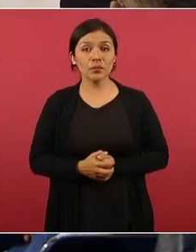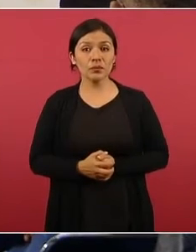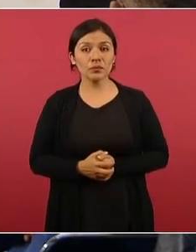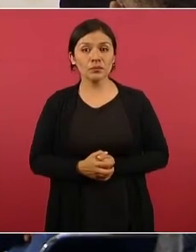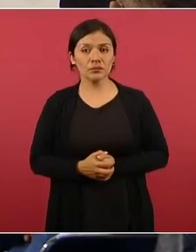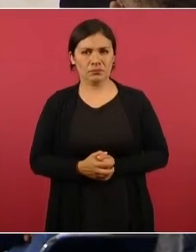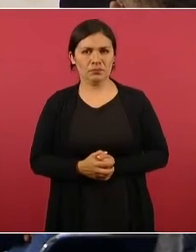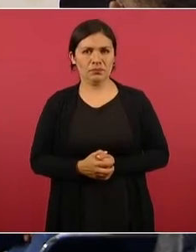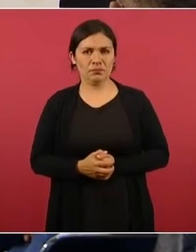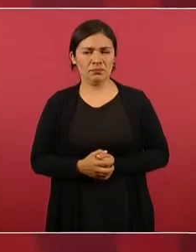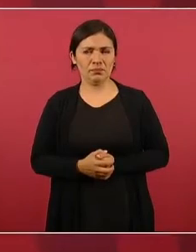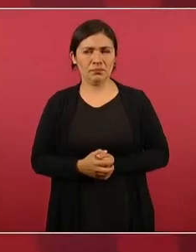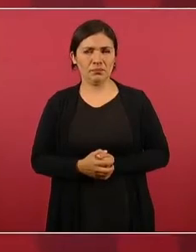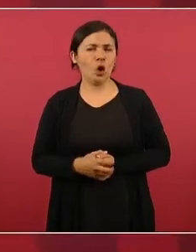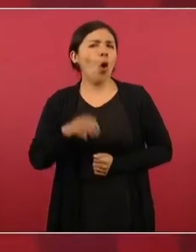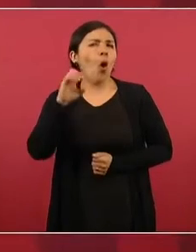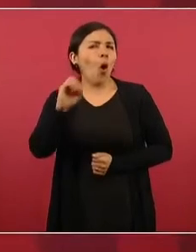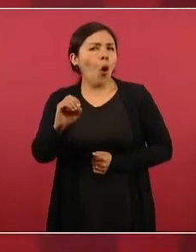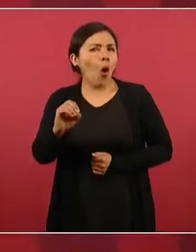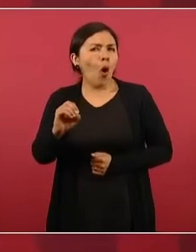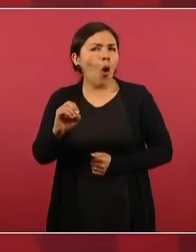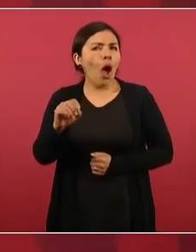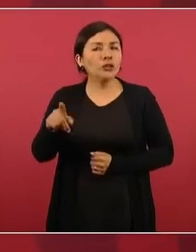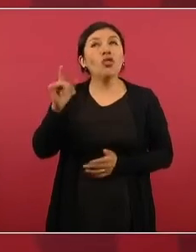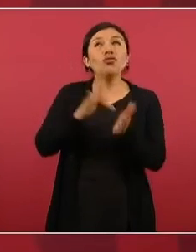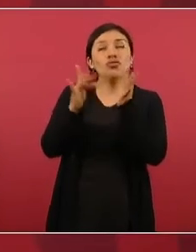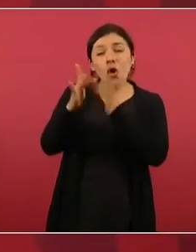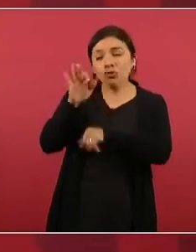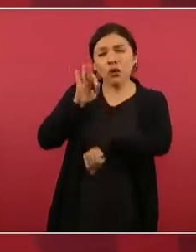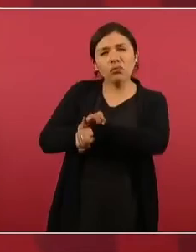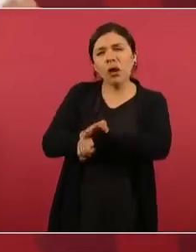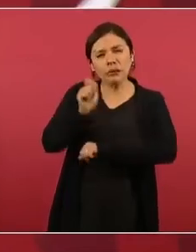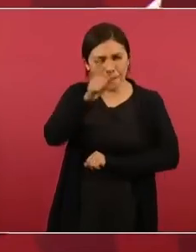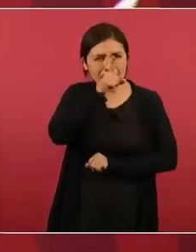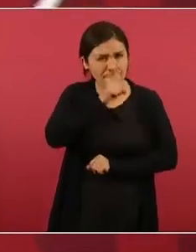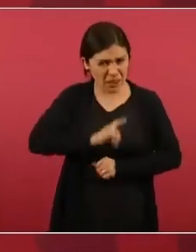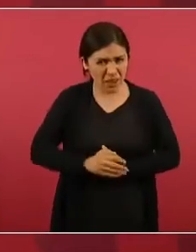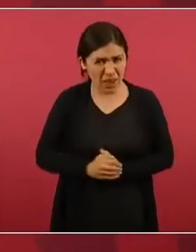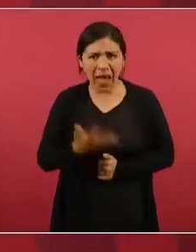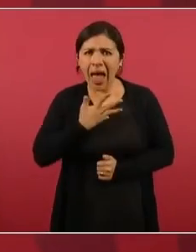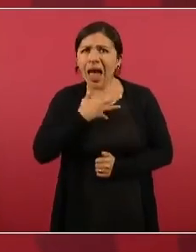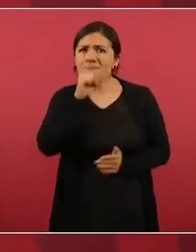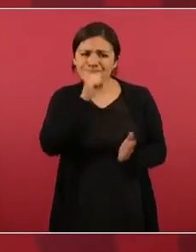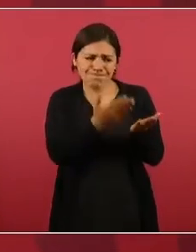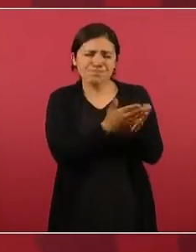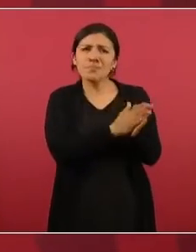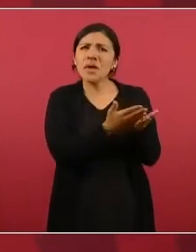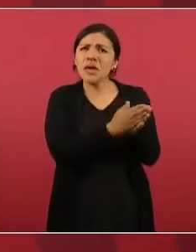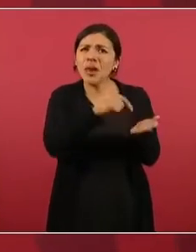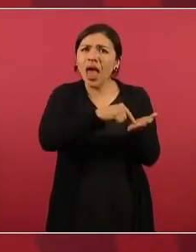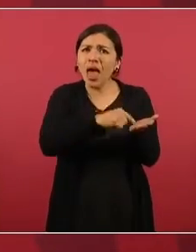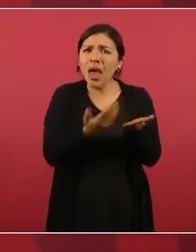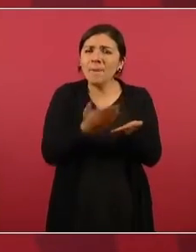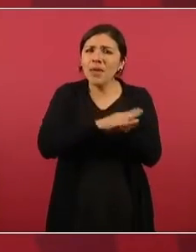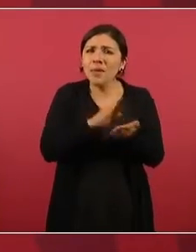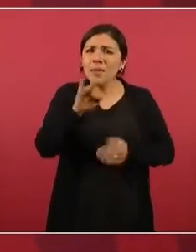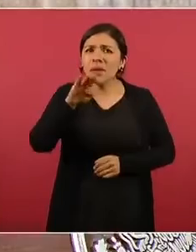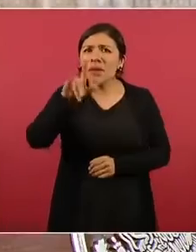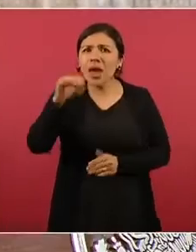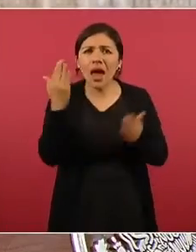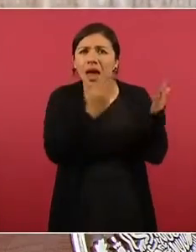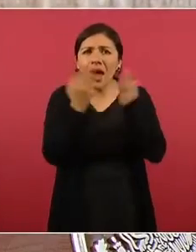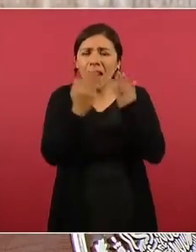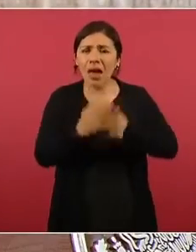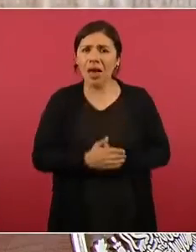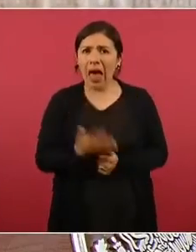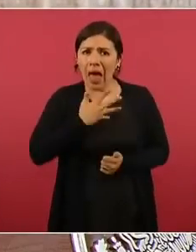¿O eso es un invento? ¿Que eso no está en la Biblia? ¿Que no está en la Biblia, en